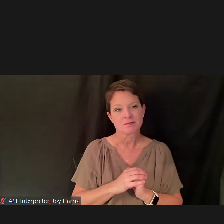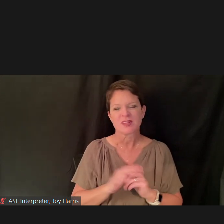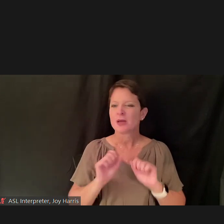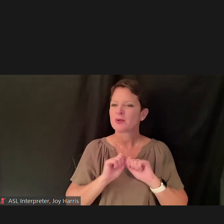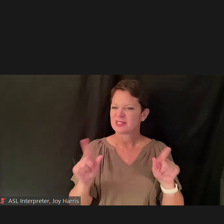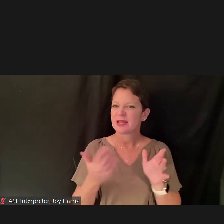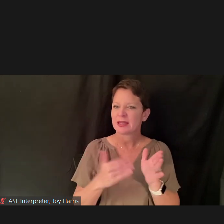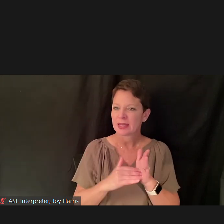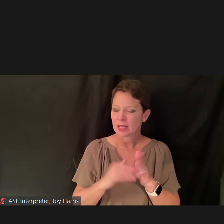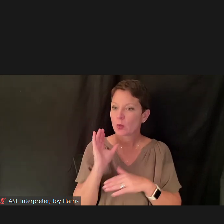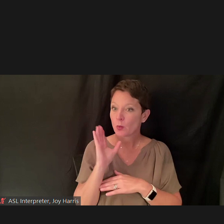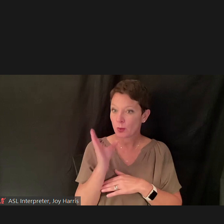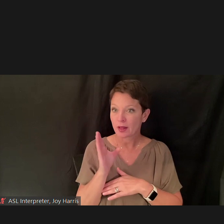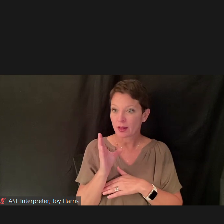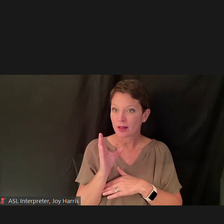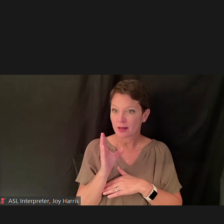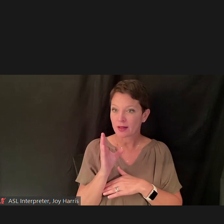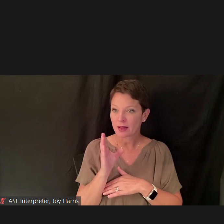ejemplo